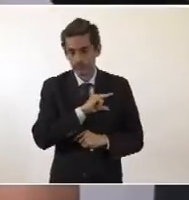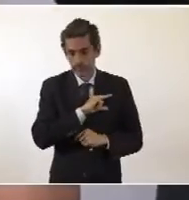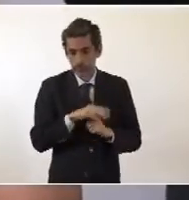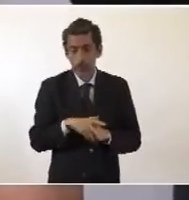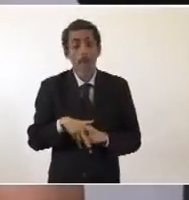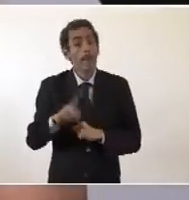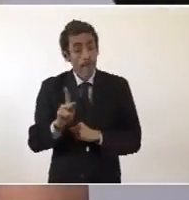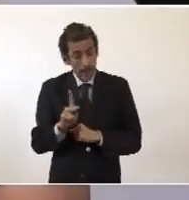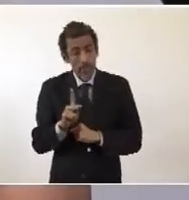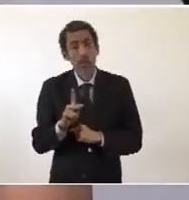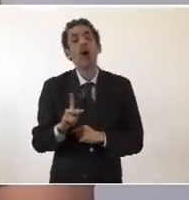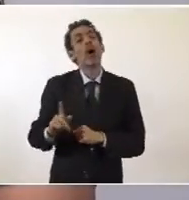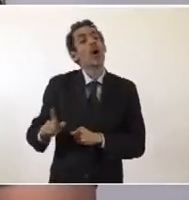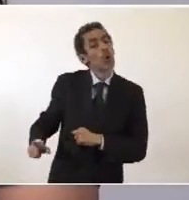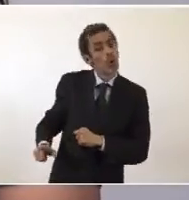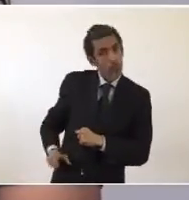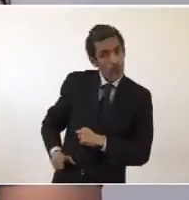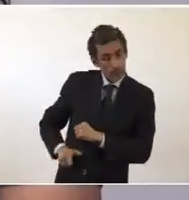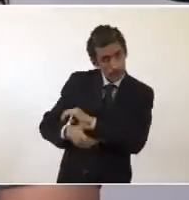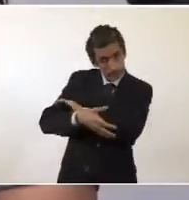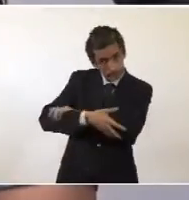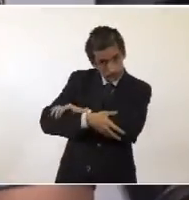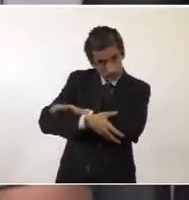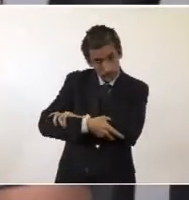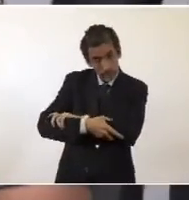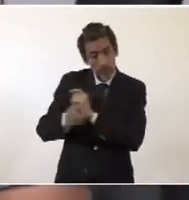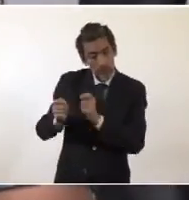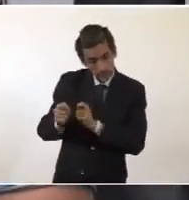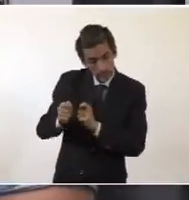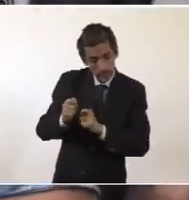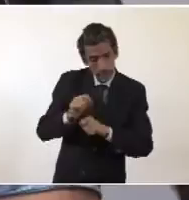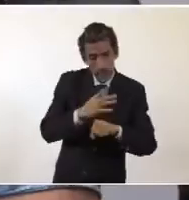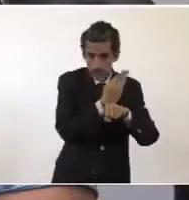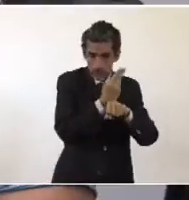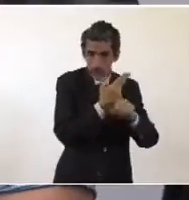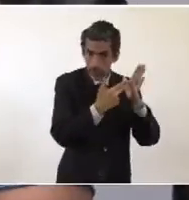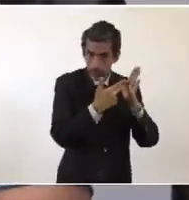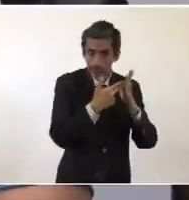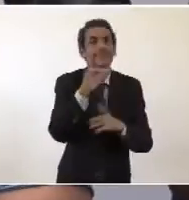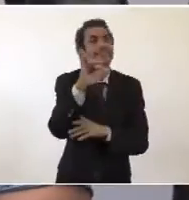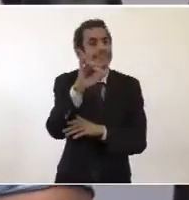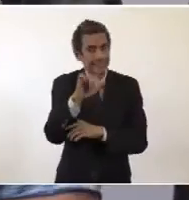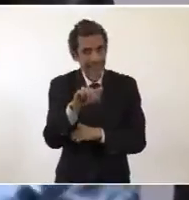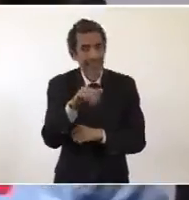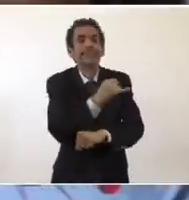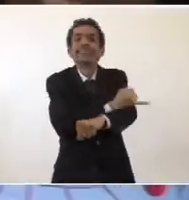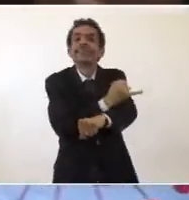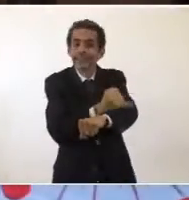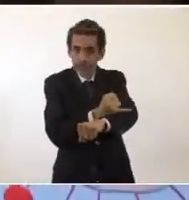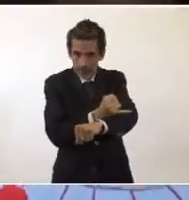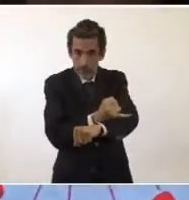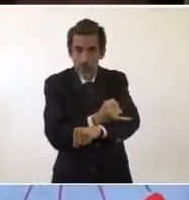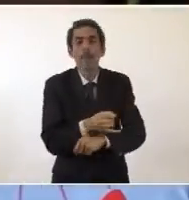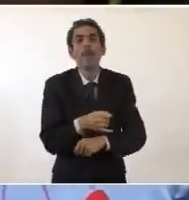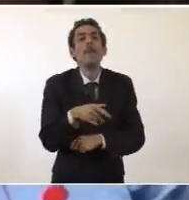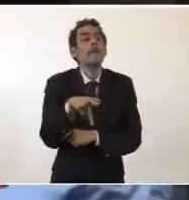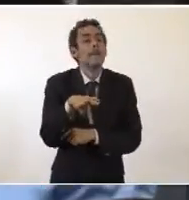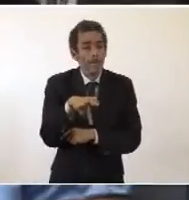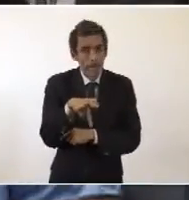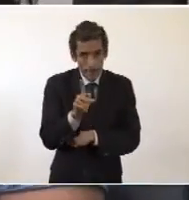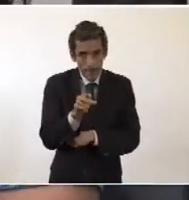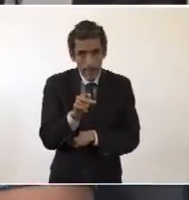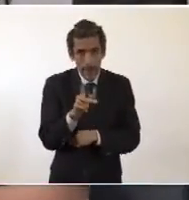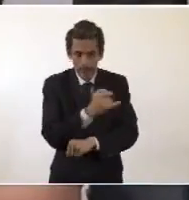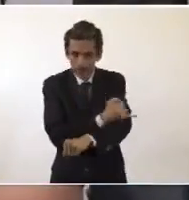del gobierno de la ciudad que coordina todos los trabajos. Entonces, está en la alcaldía de Iztapalapa, pero, y recibimos mucho apoyo el día de ayer de la